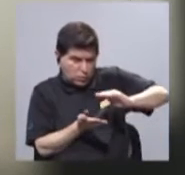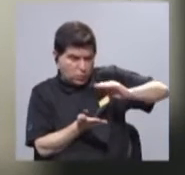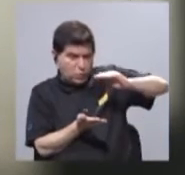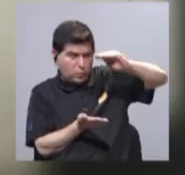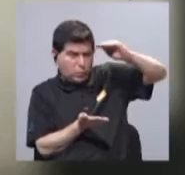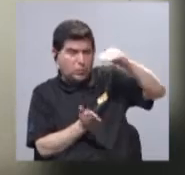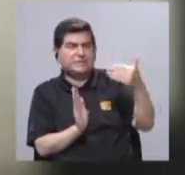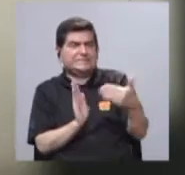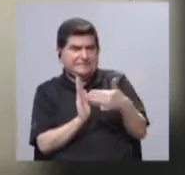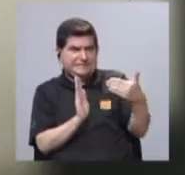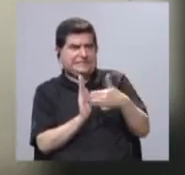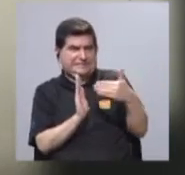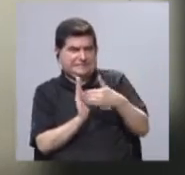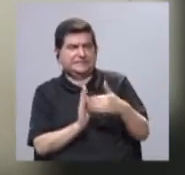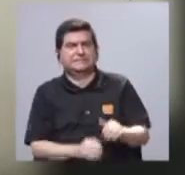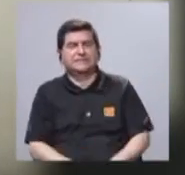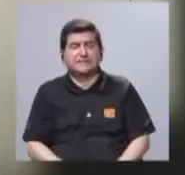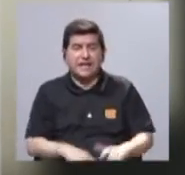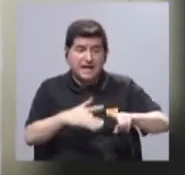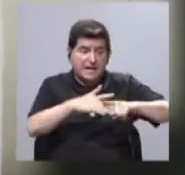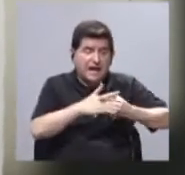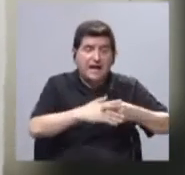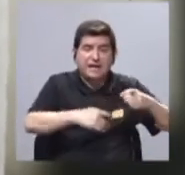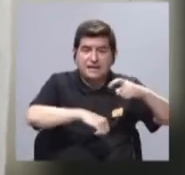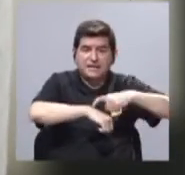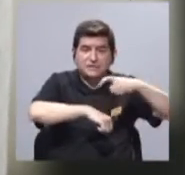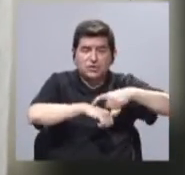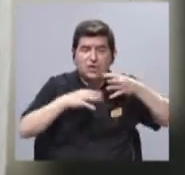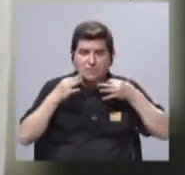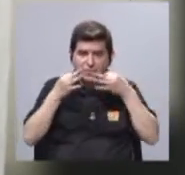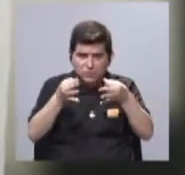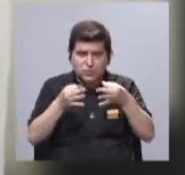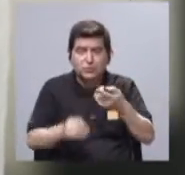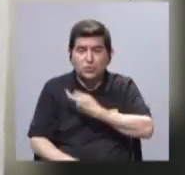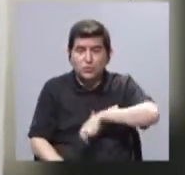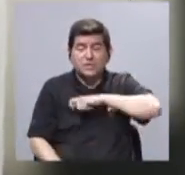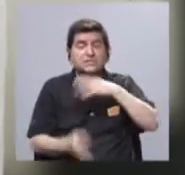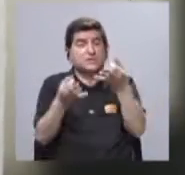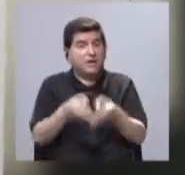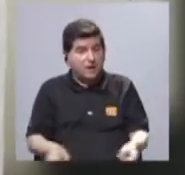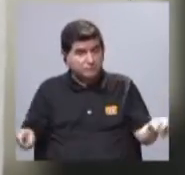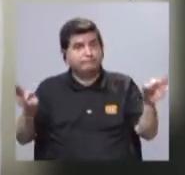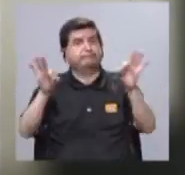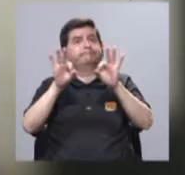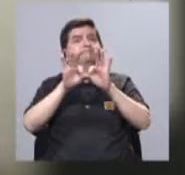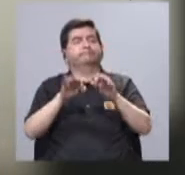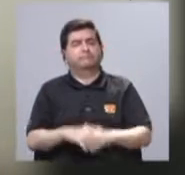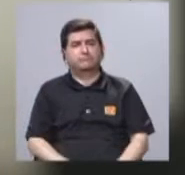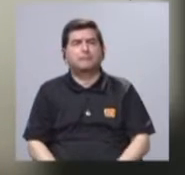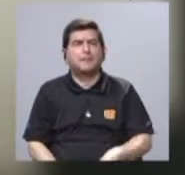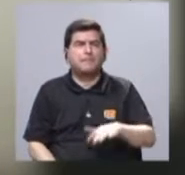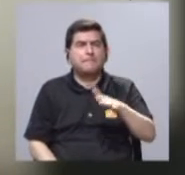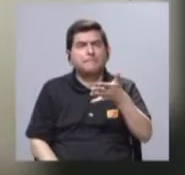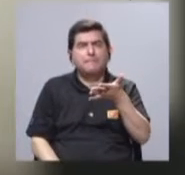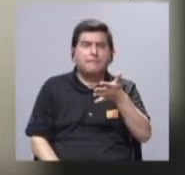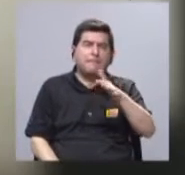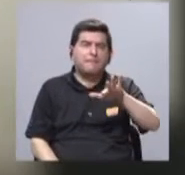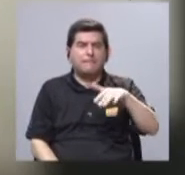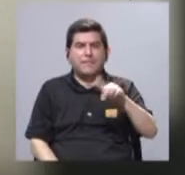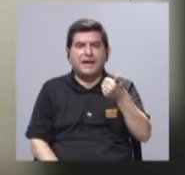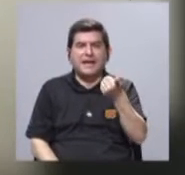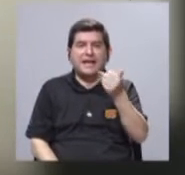diría que está dañando mucho la temporada a inicio de temporada que turística en españa esto es muy importante yo diría que más o menos el